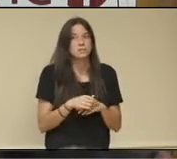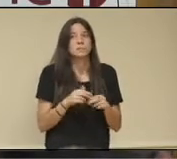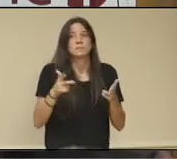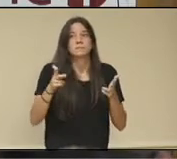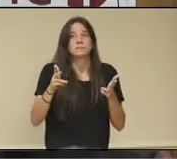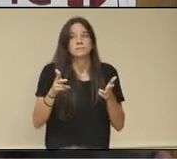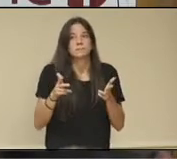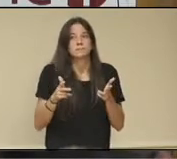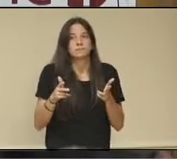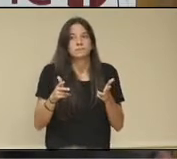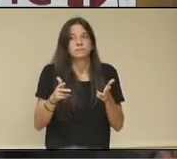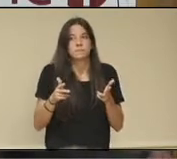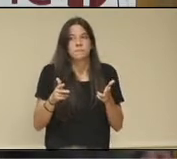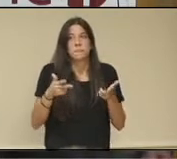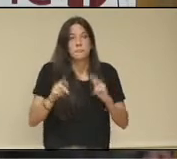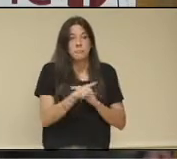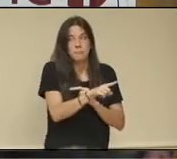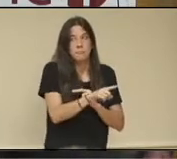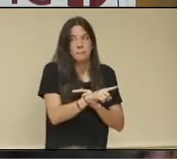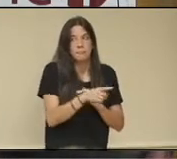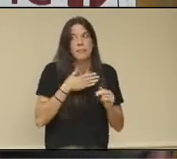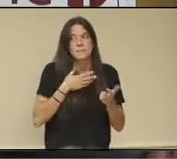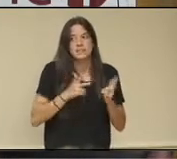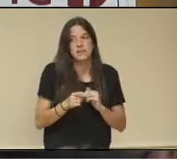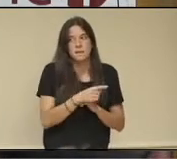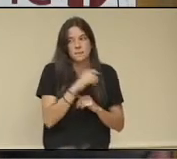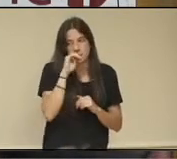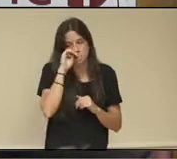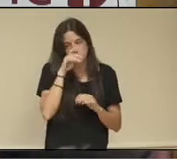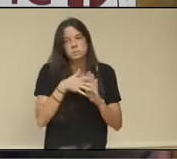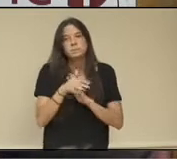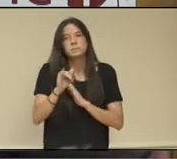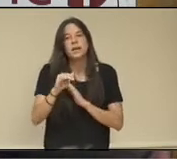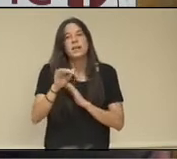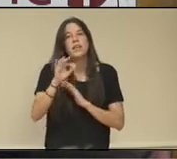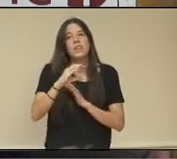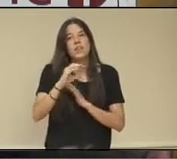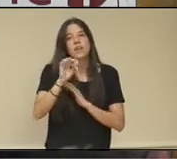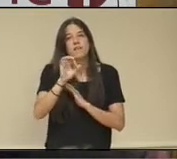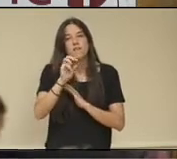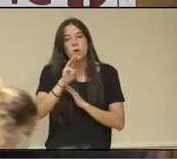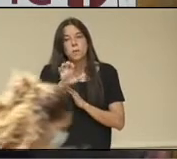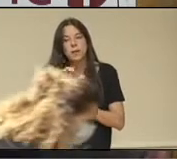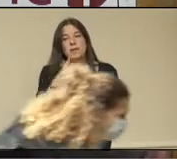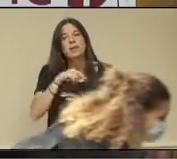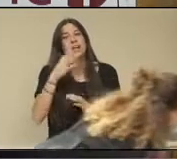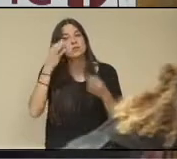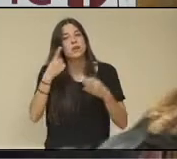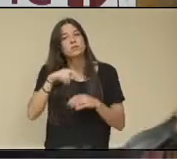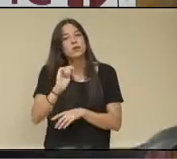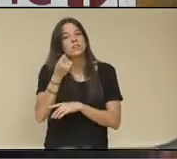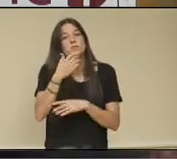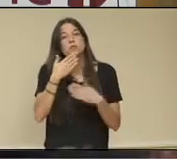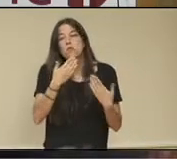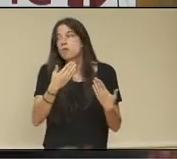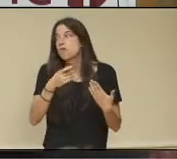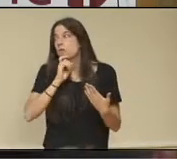esta mutación en el gen FOP y la seguridad la tenemos por la eliminación del